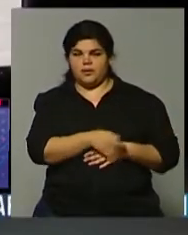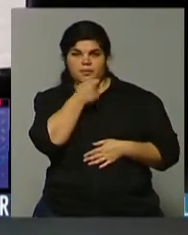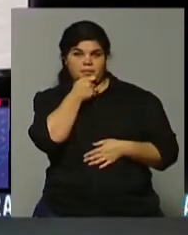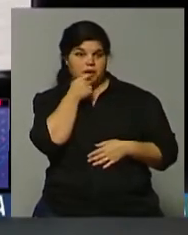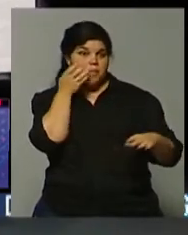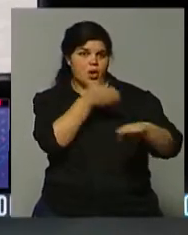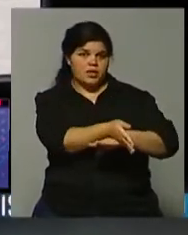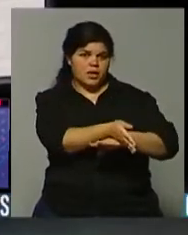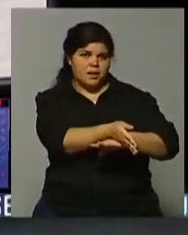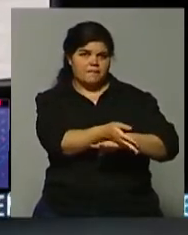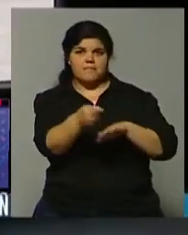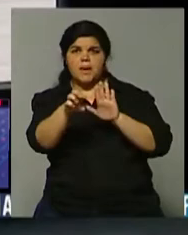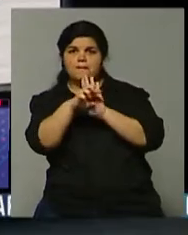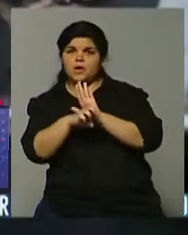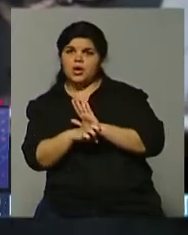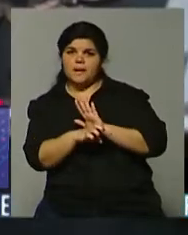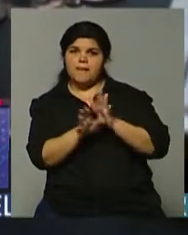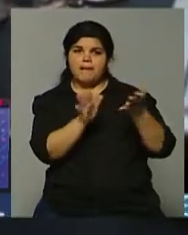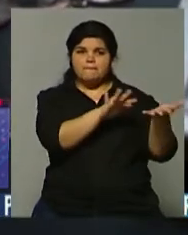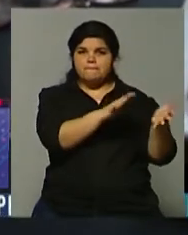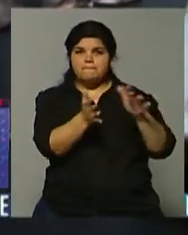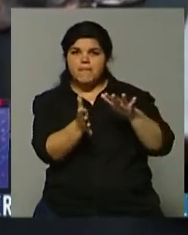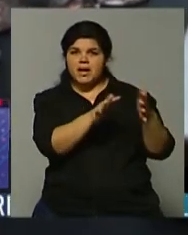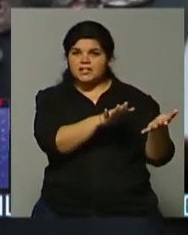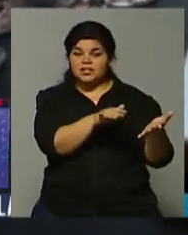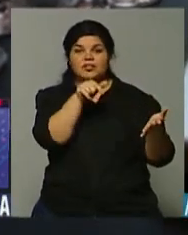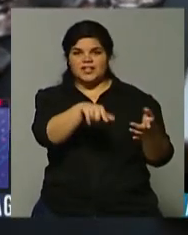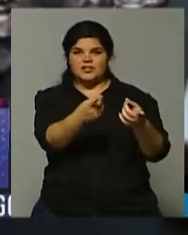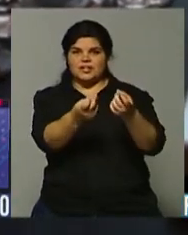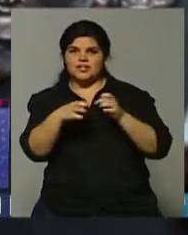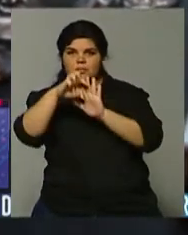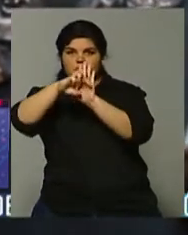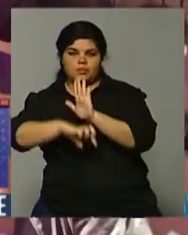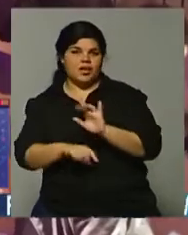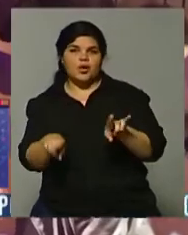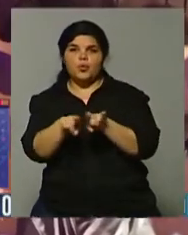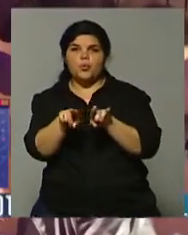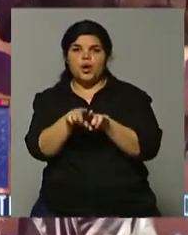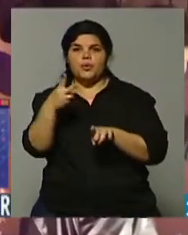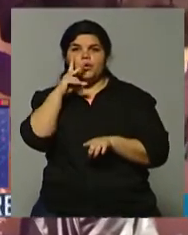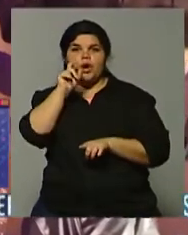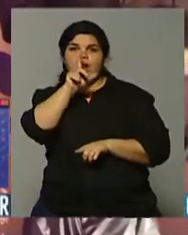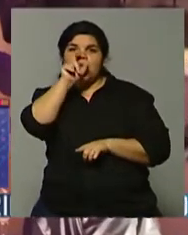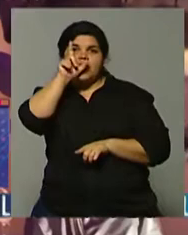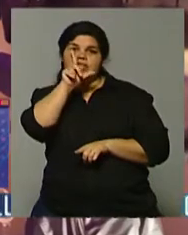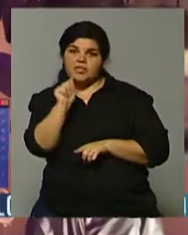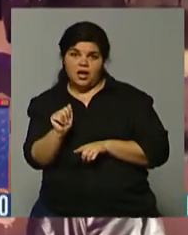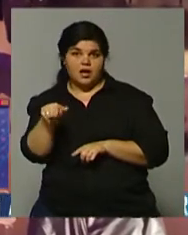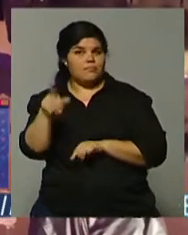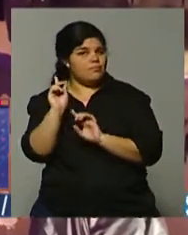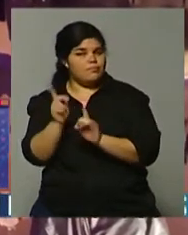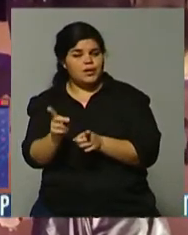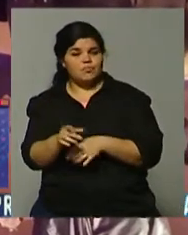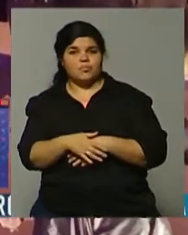es muy similar a la aplicación. Y esas son las aplicaciones que tienen que estar. Bueno, Violeta Cosmético tiene la misma funcionalidad para poder utilizarlo y